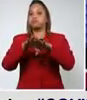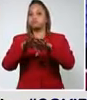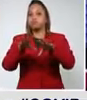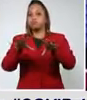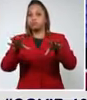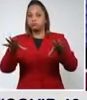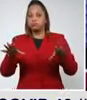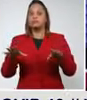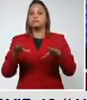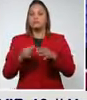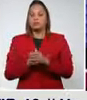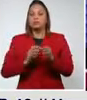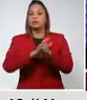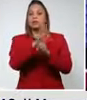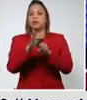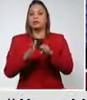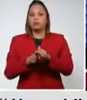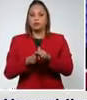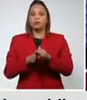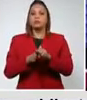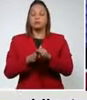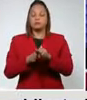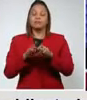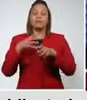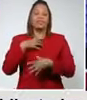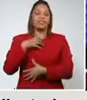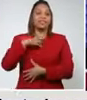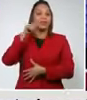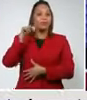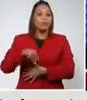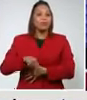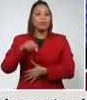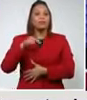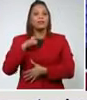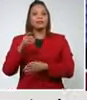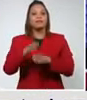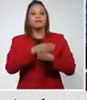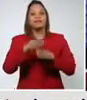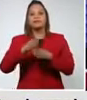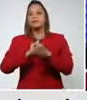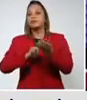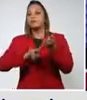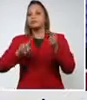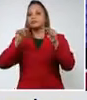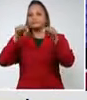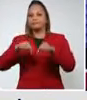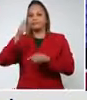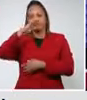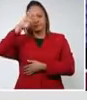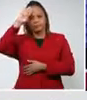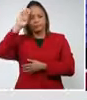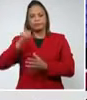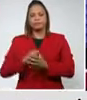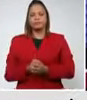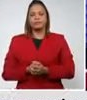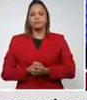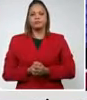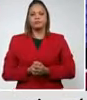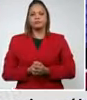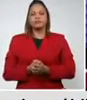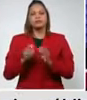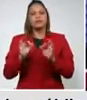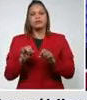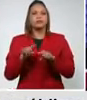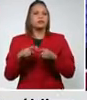de SARS-CoV-2 que tenemos en muchos territorios de nuestro país. Y evidencia